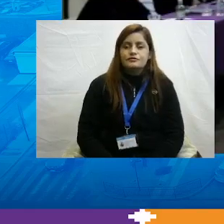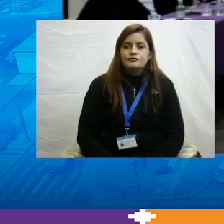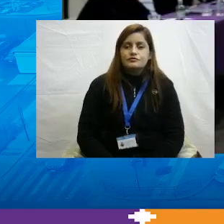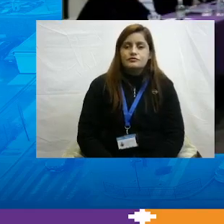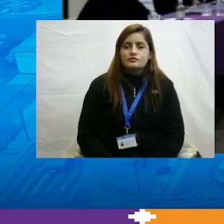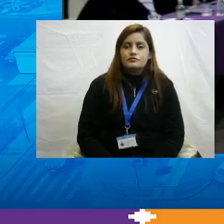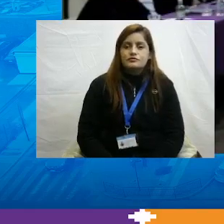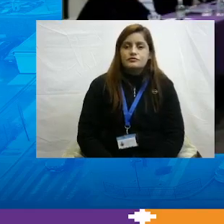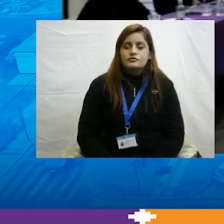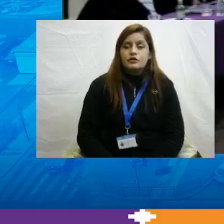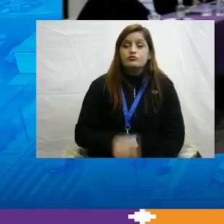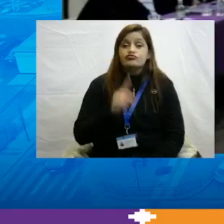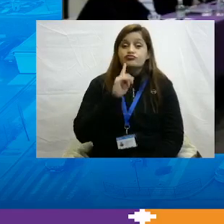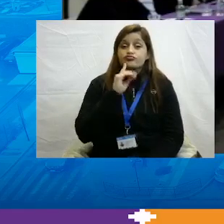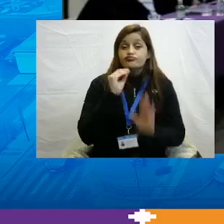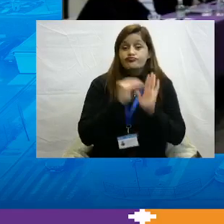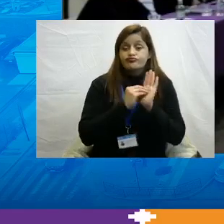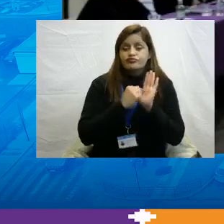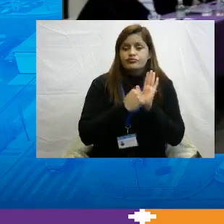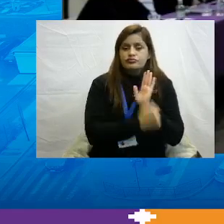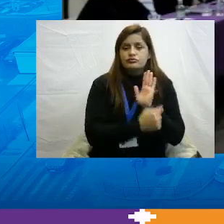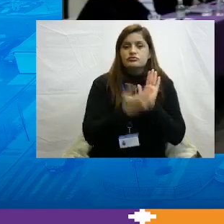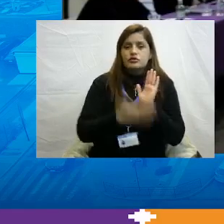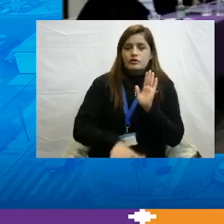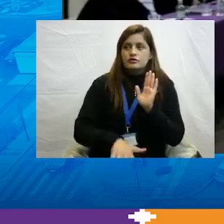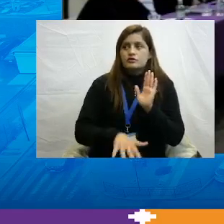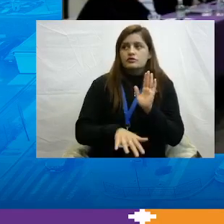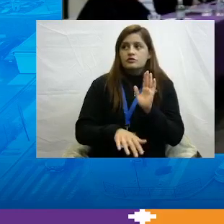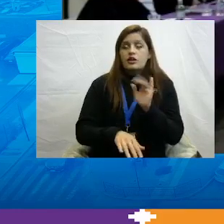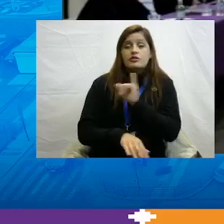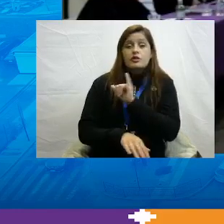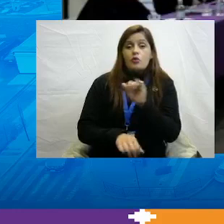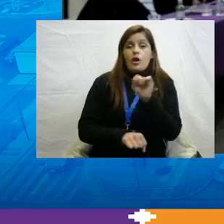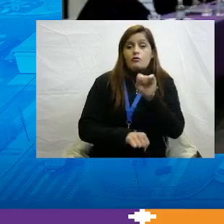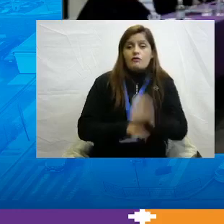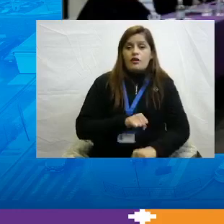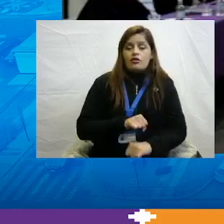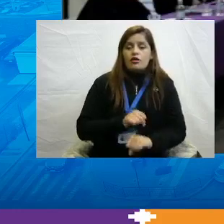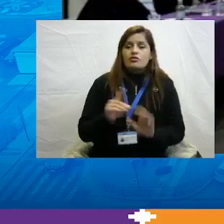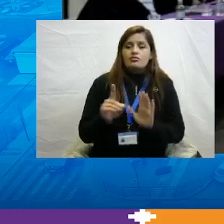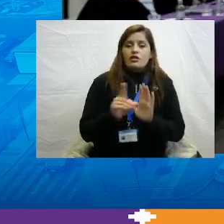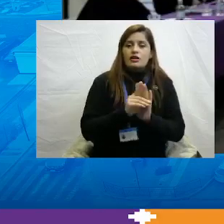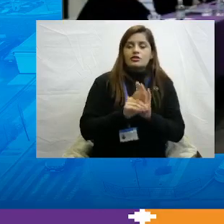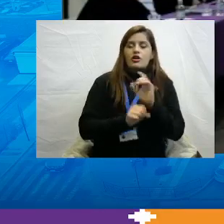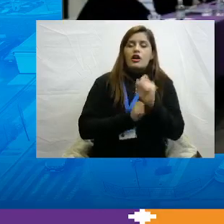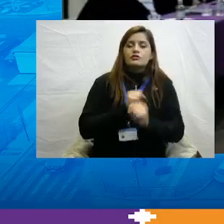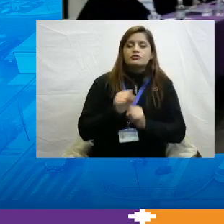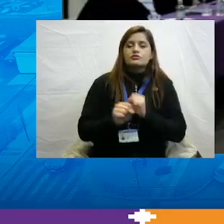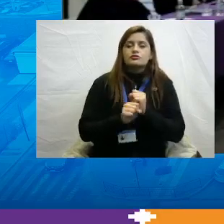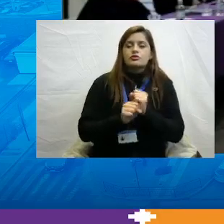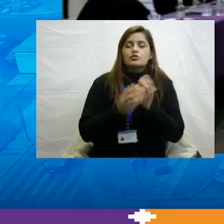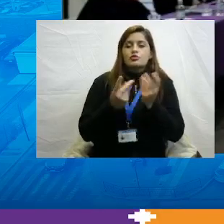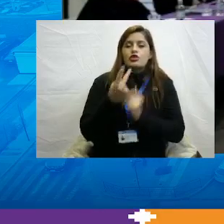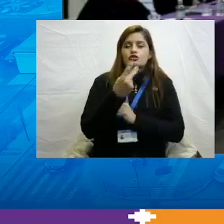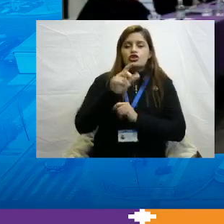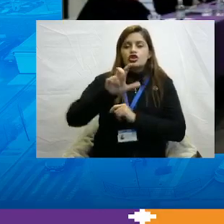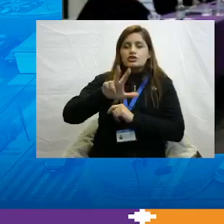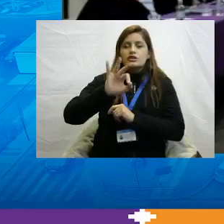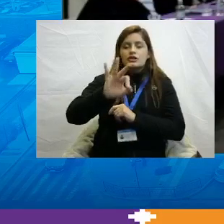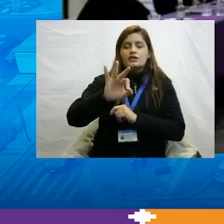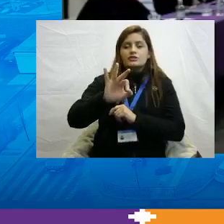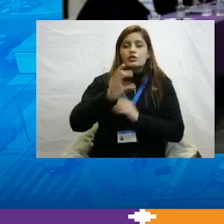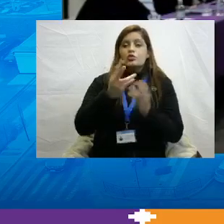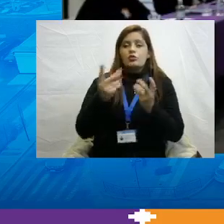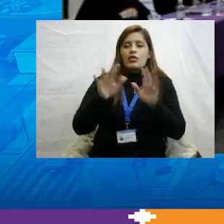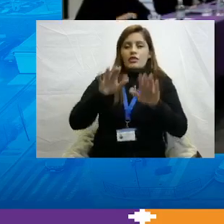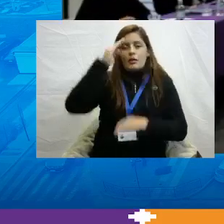1975. Acá se señala el registro de propiedad y después fue aprobado con decreto exento en el año, en número 283 con fecha